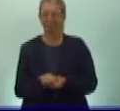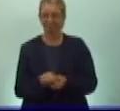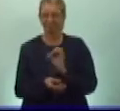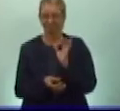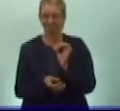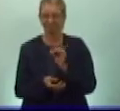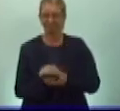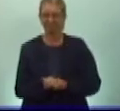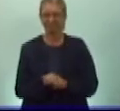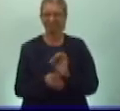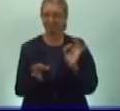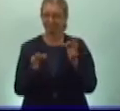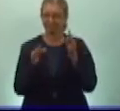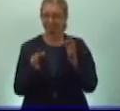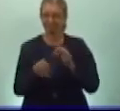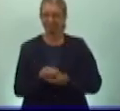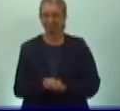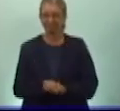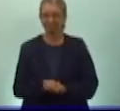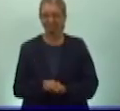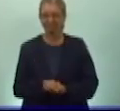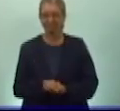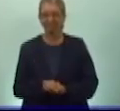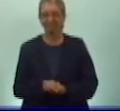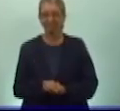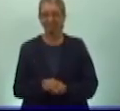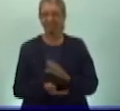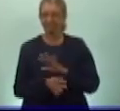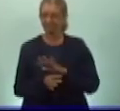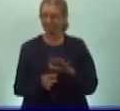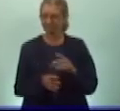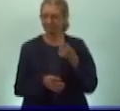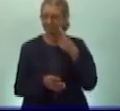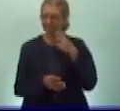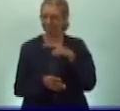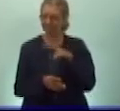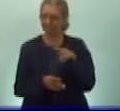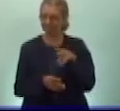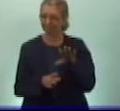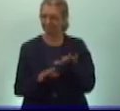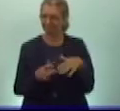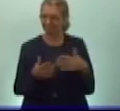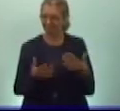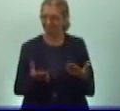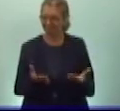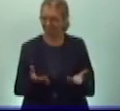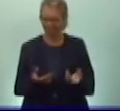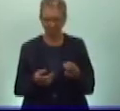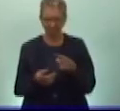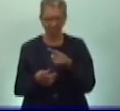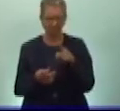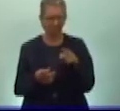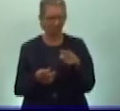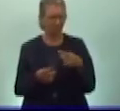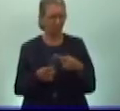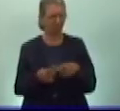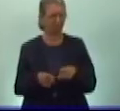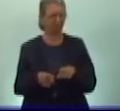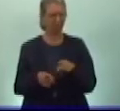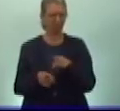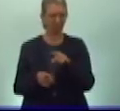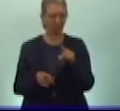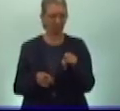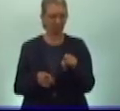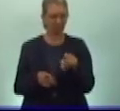19. Excelente. Seguramente han observado, o sea, cuando determinamos tanto el antecesor como el sucesor de los números pares